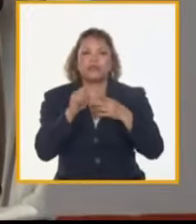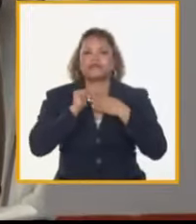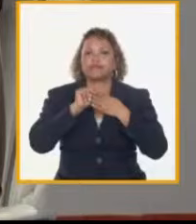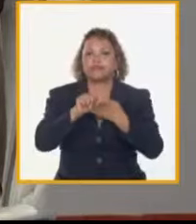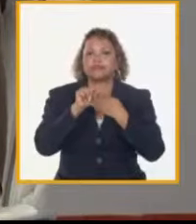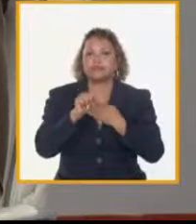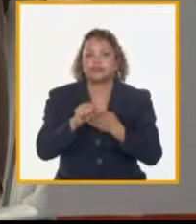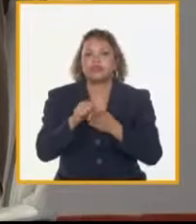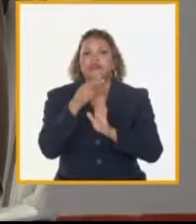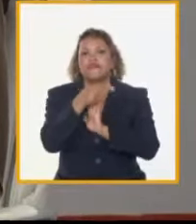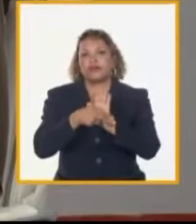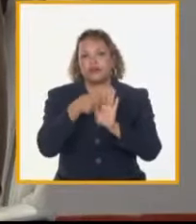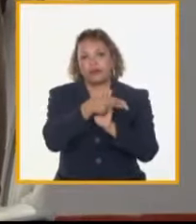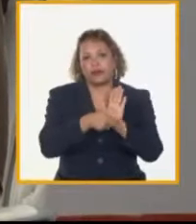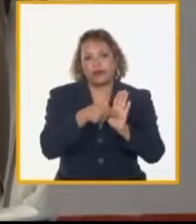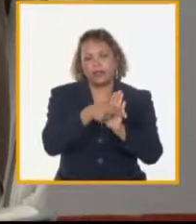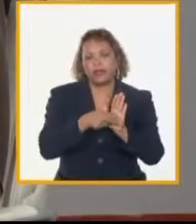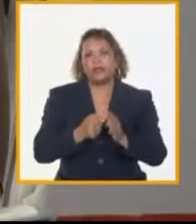de ferrocarril,